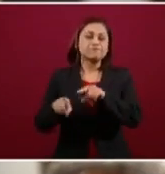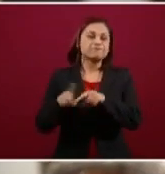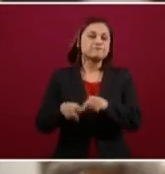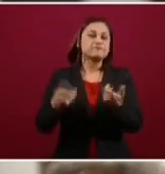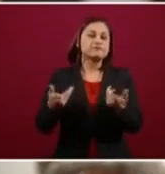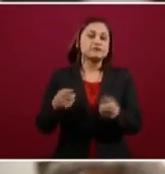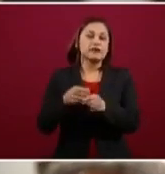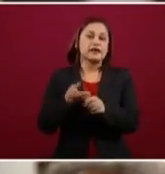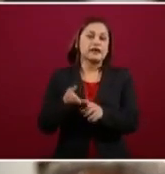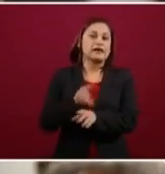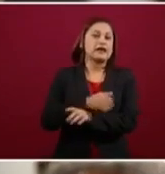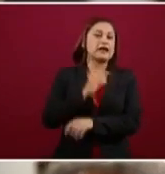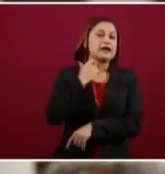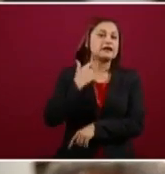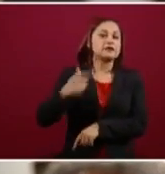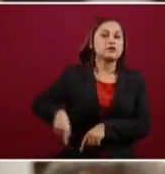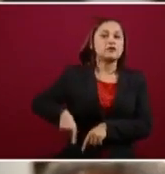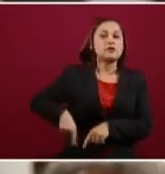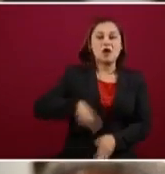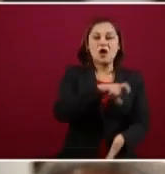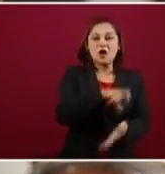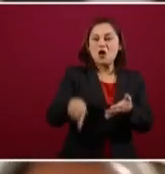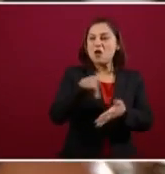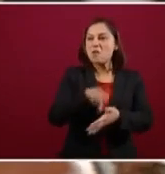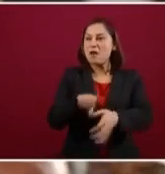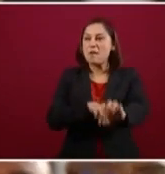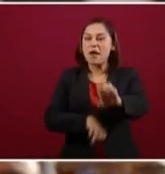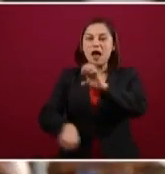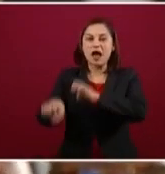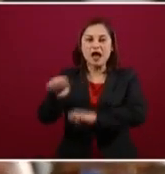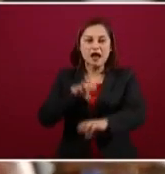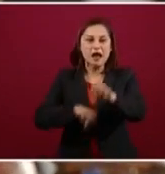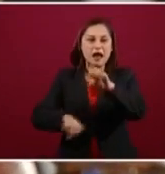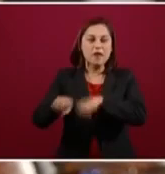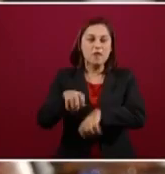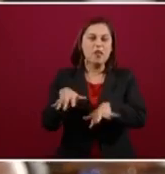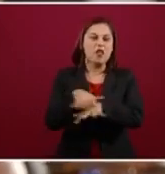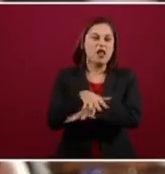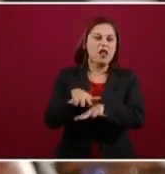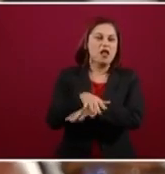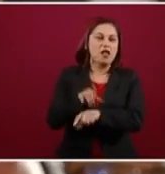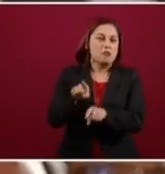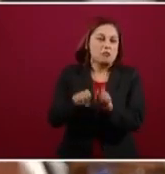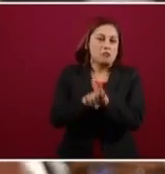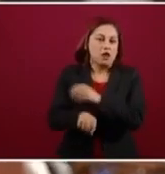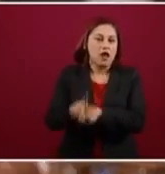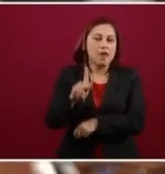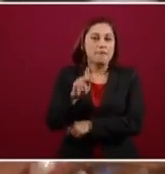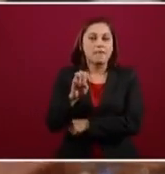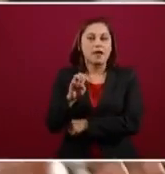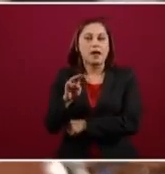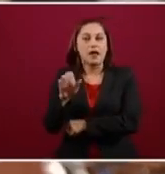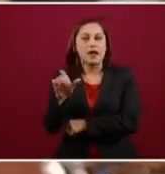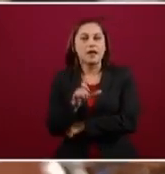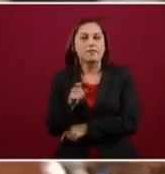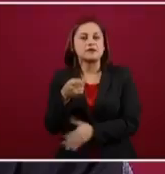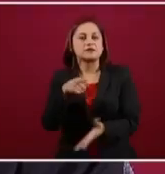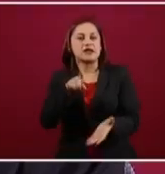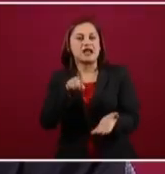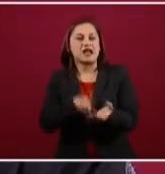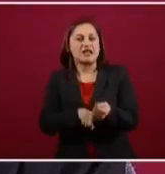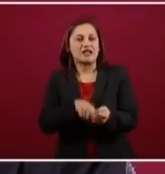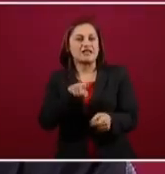compraba empresas chatarra o cómo se hizo con Pemex una necrofilia sobre el